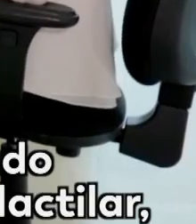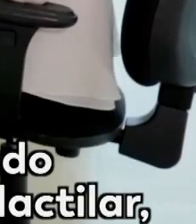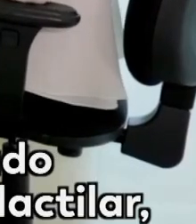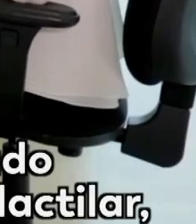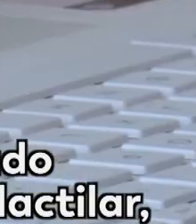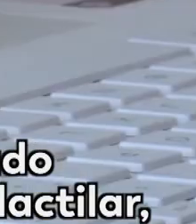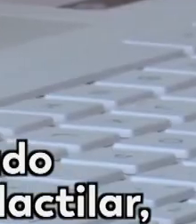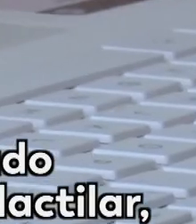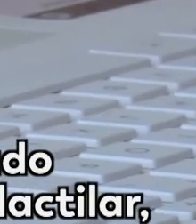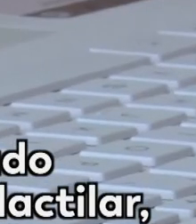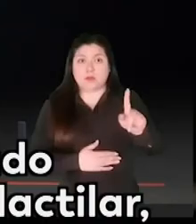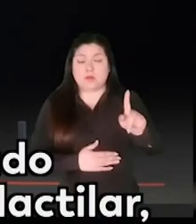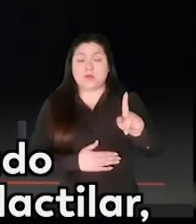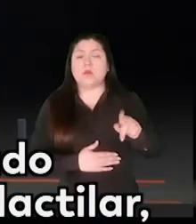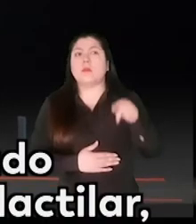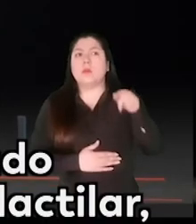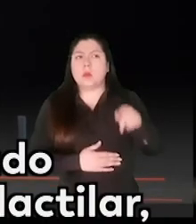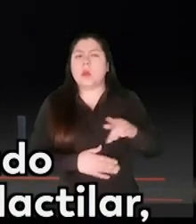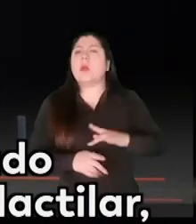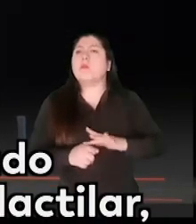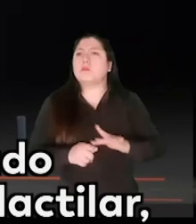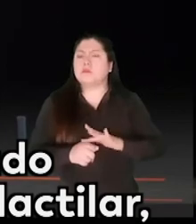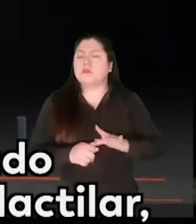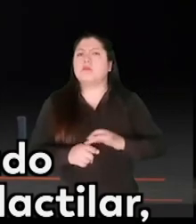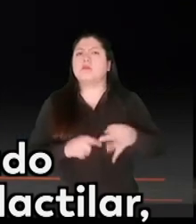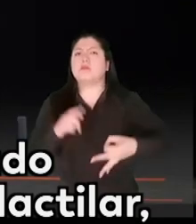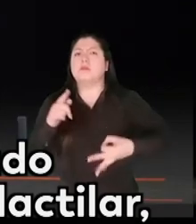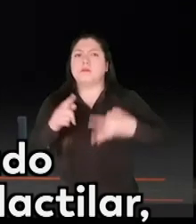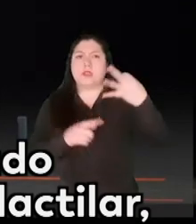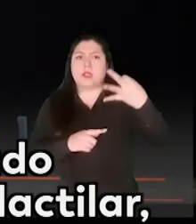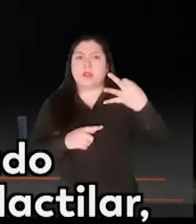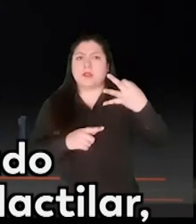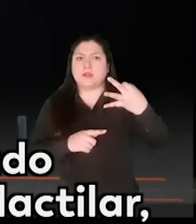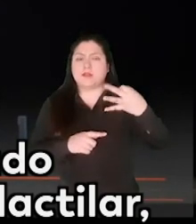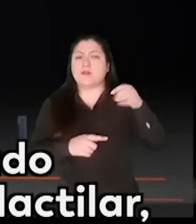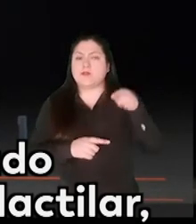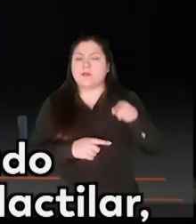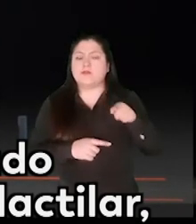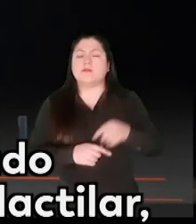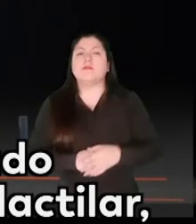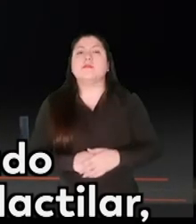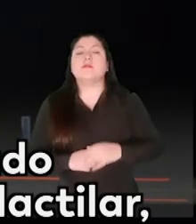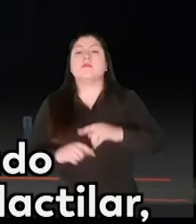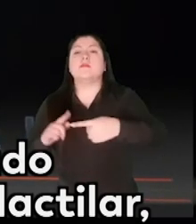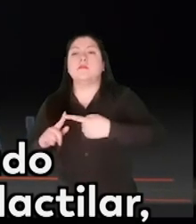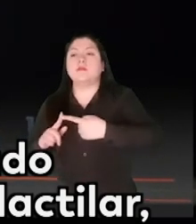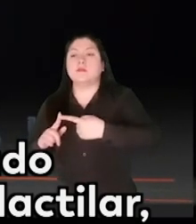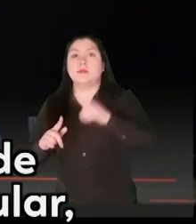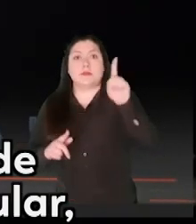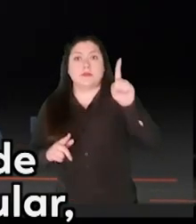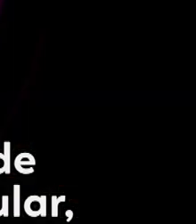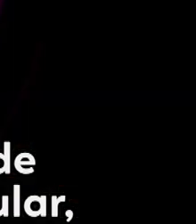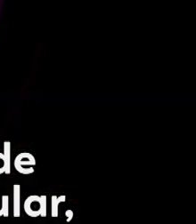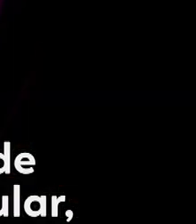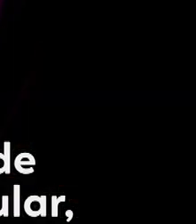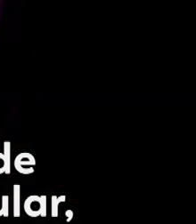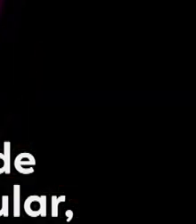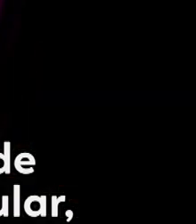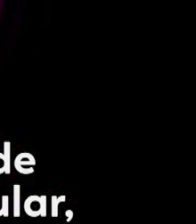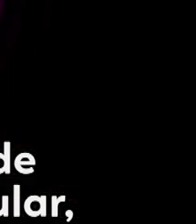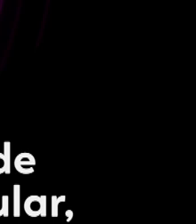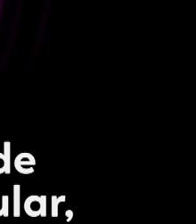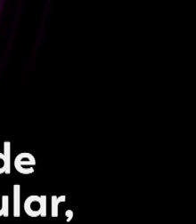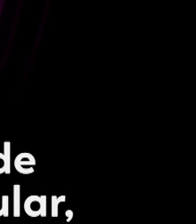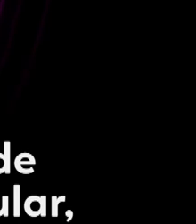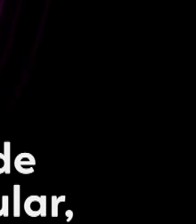En el siglo XXI hemos implementado tres clases de biometría. La biometría dactilar, que es la que está en